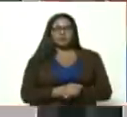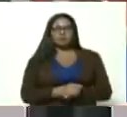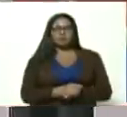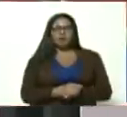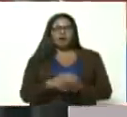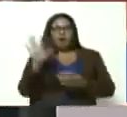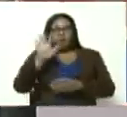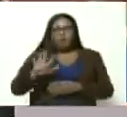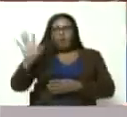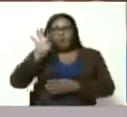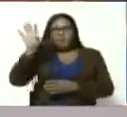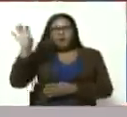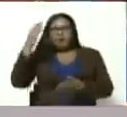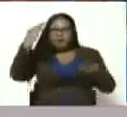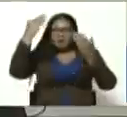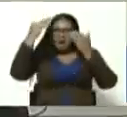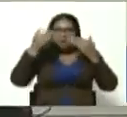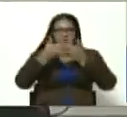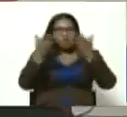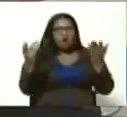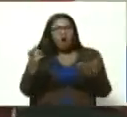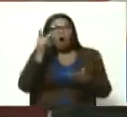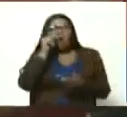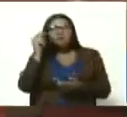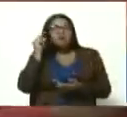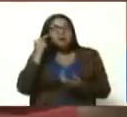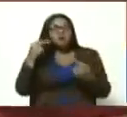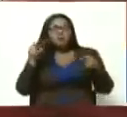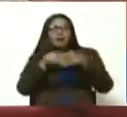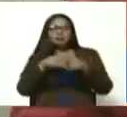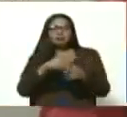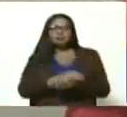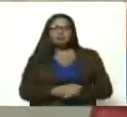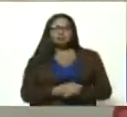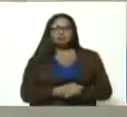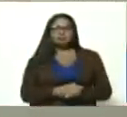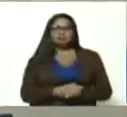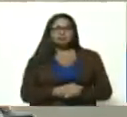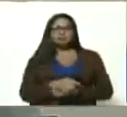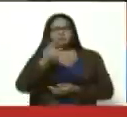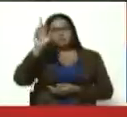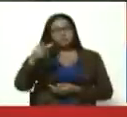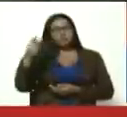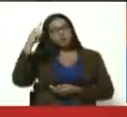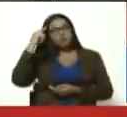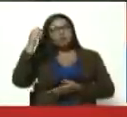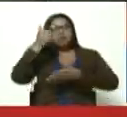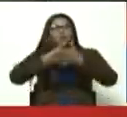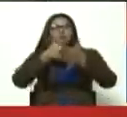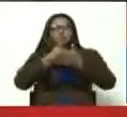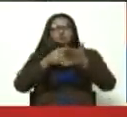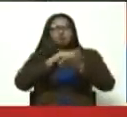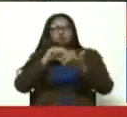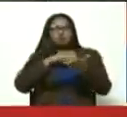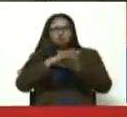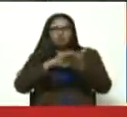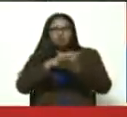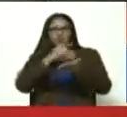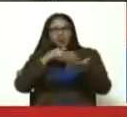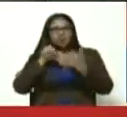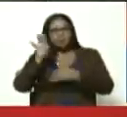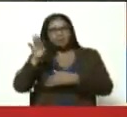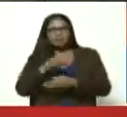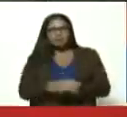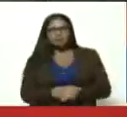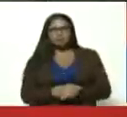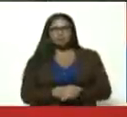en nuestro país mujeres y hombres que día a día luchan por consolidar esta patria por